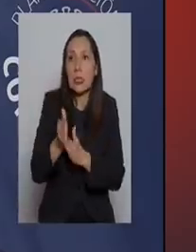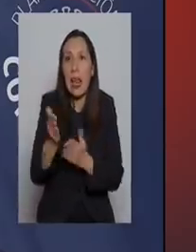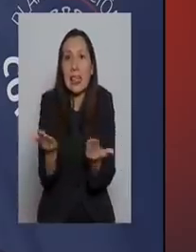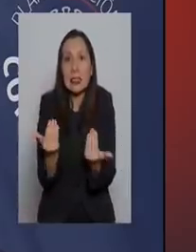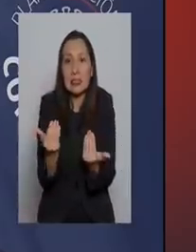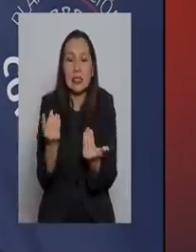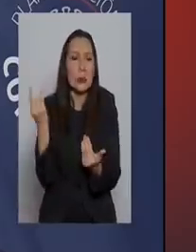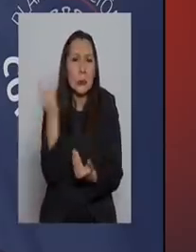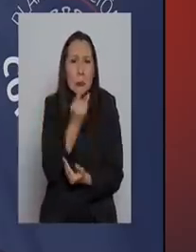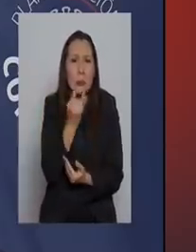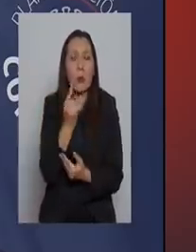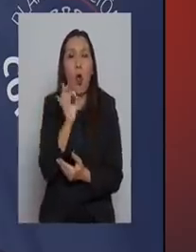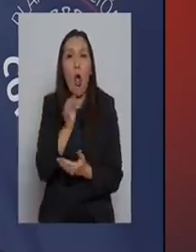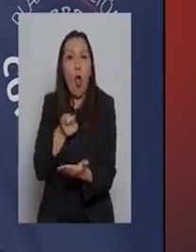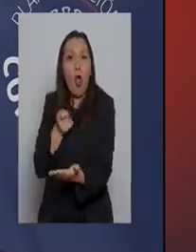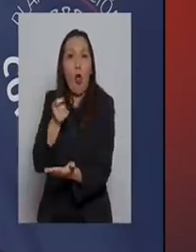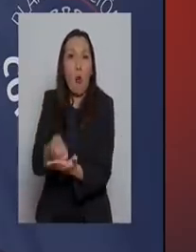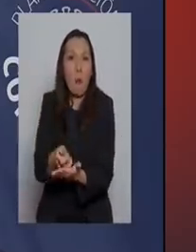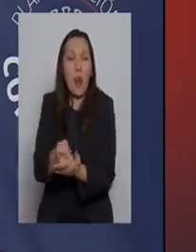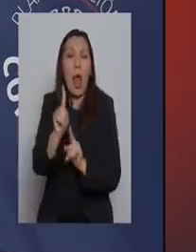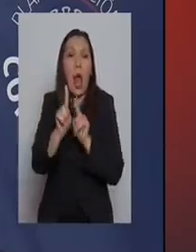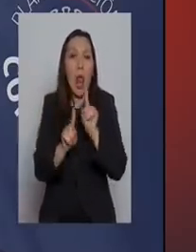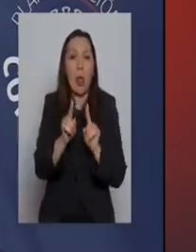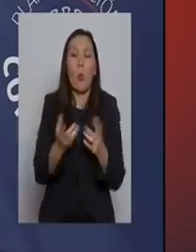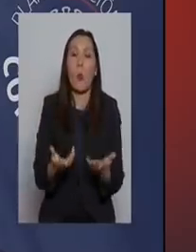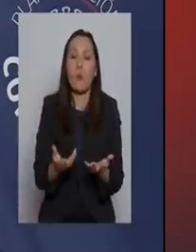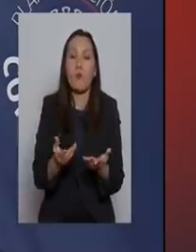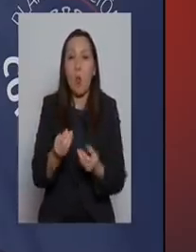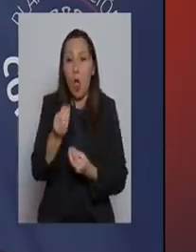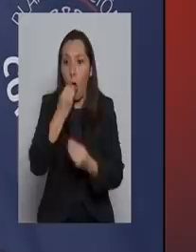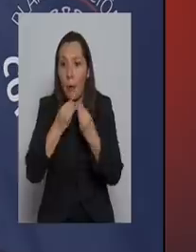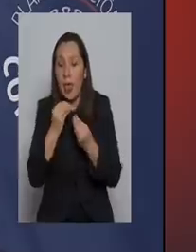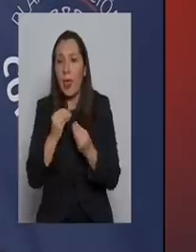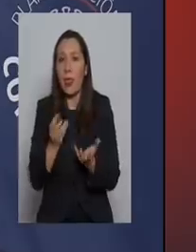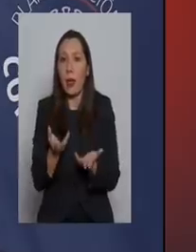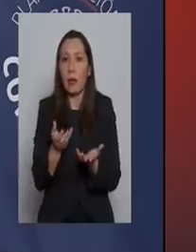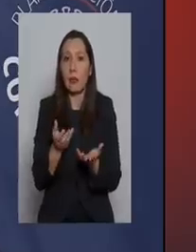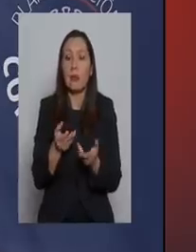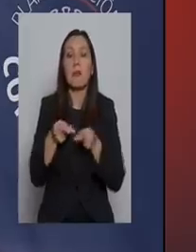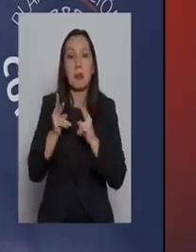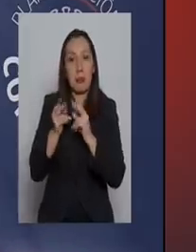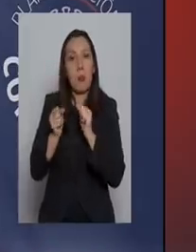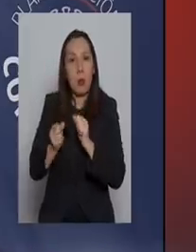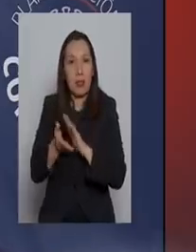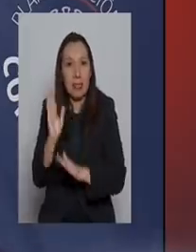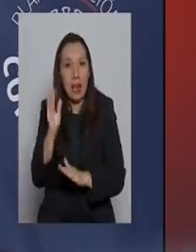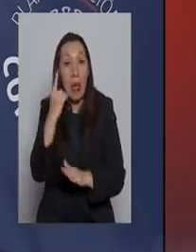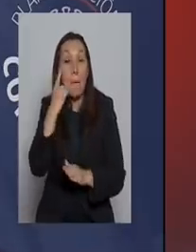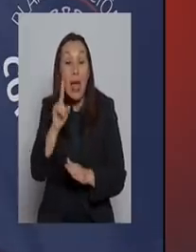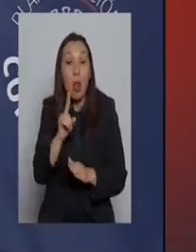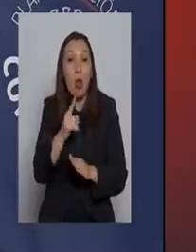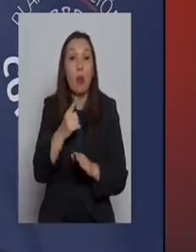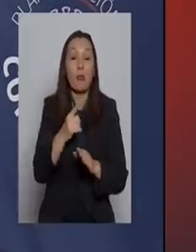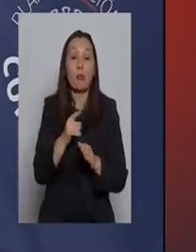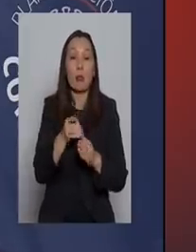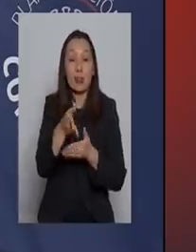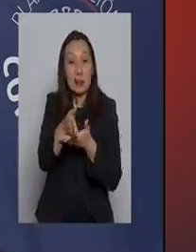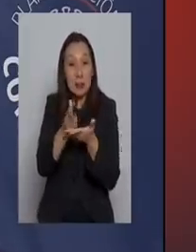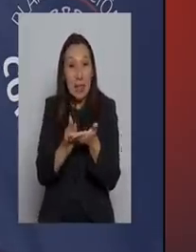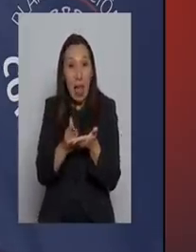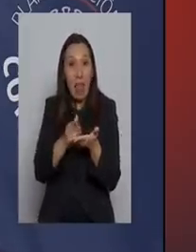por ir a comprar algún alimento. Y esta